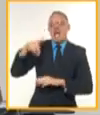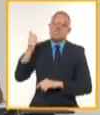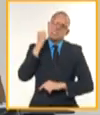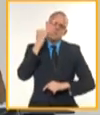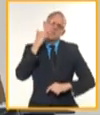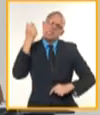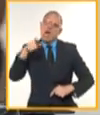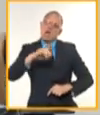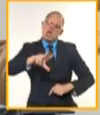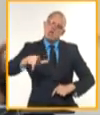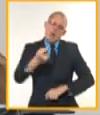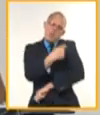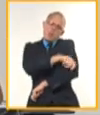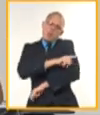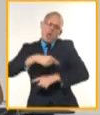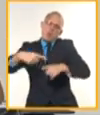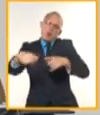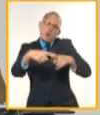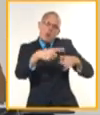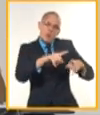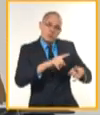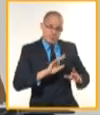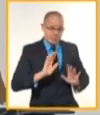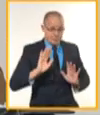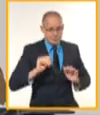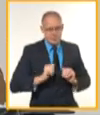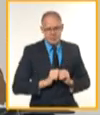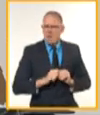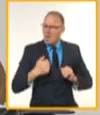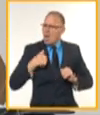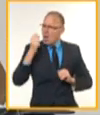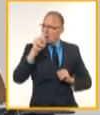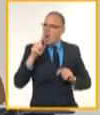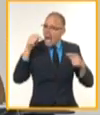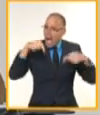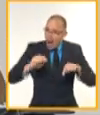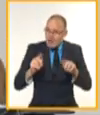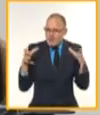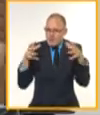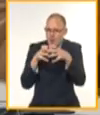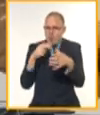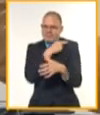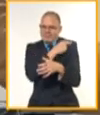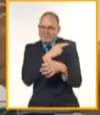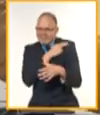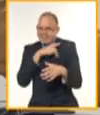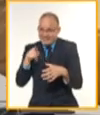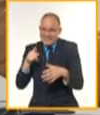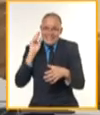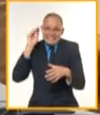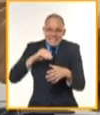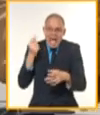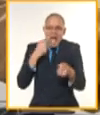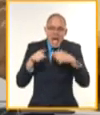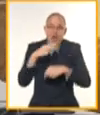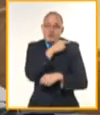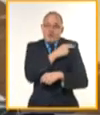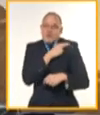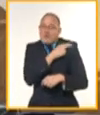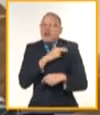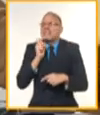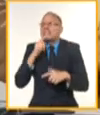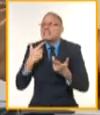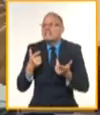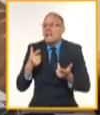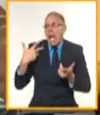aupada en torno a él, como el propio Manuel Adorni, que abandonan Argentina para irse a tener toda